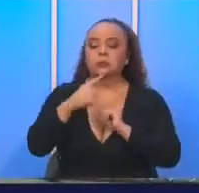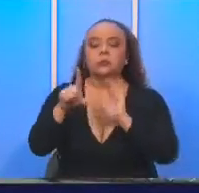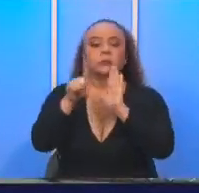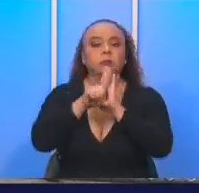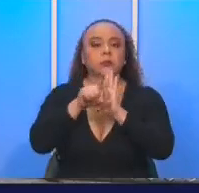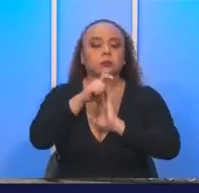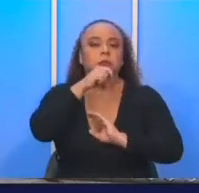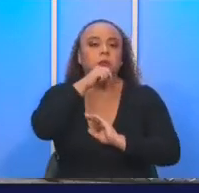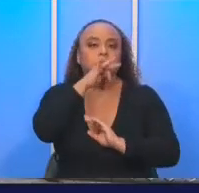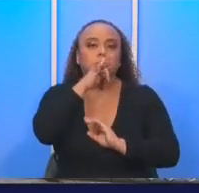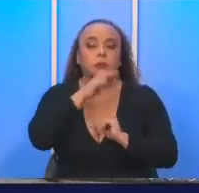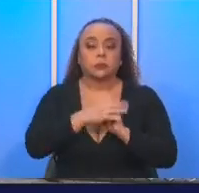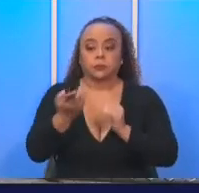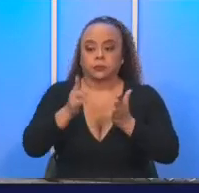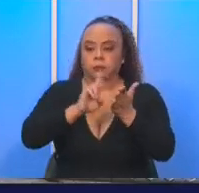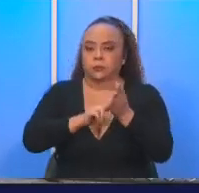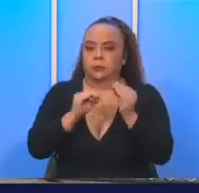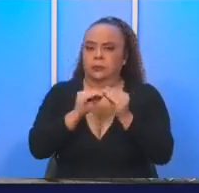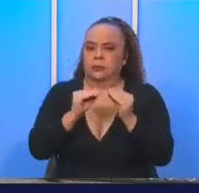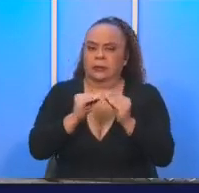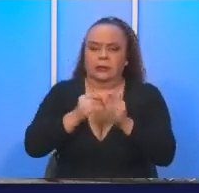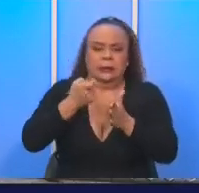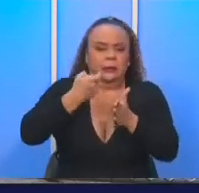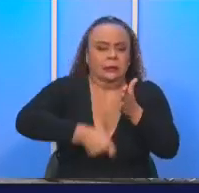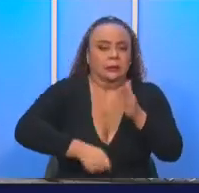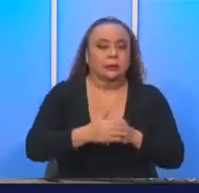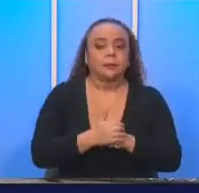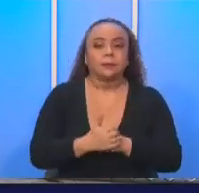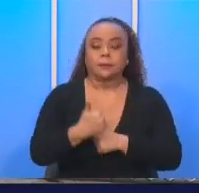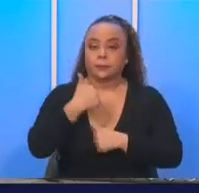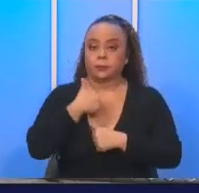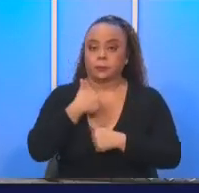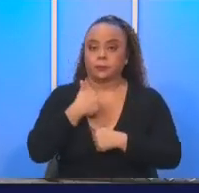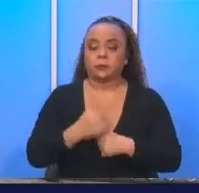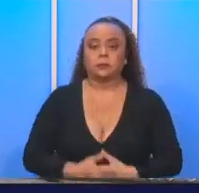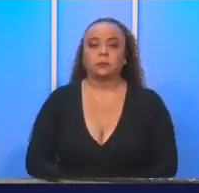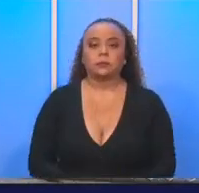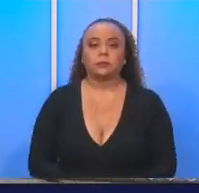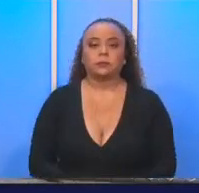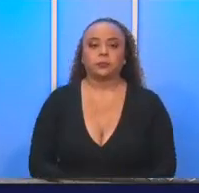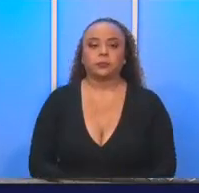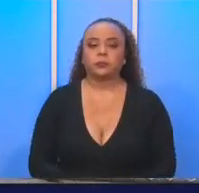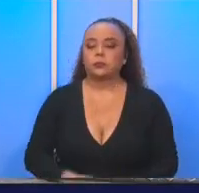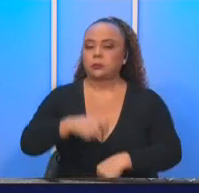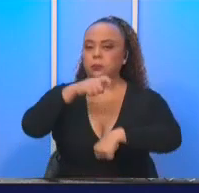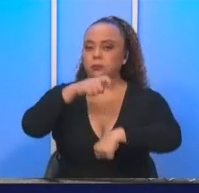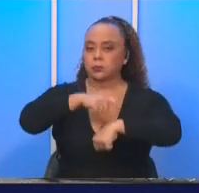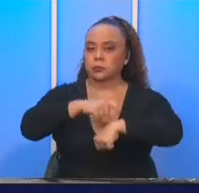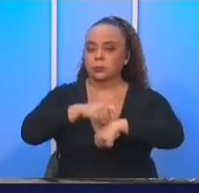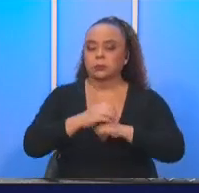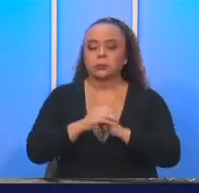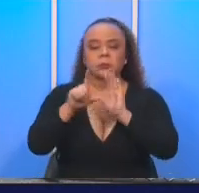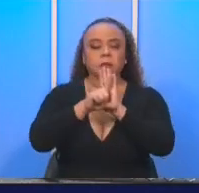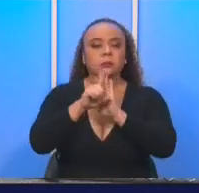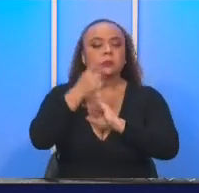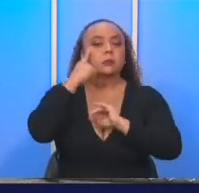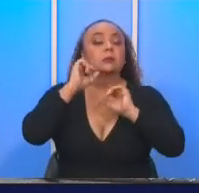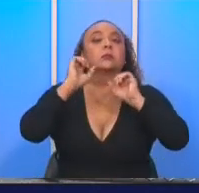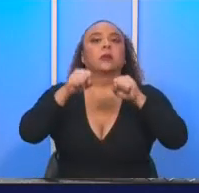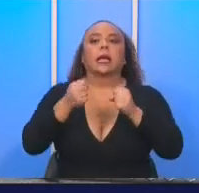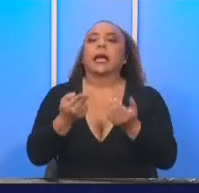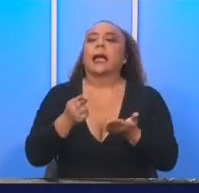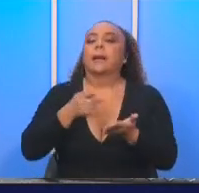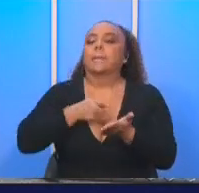ley de tránsito, las multas más gravosas tienen un plazo incluso de ley para poder